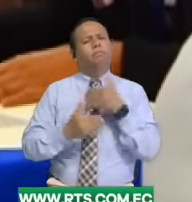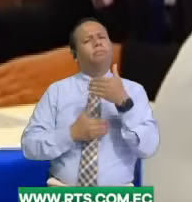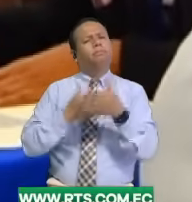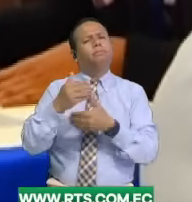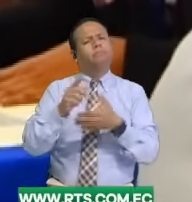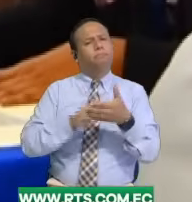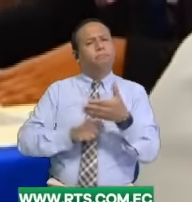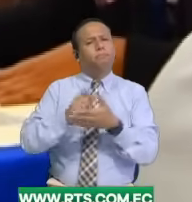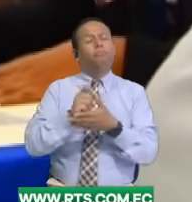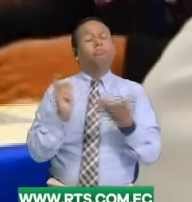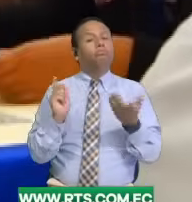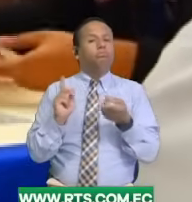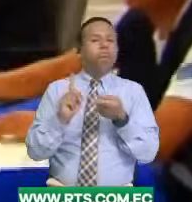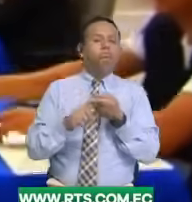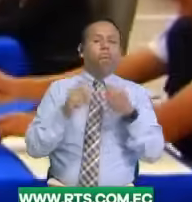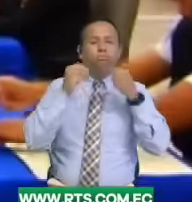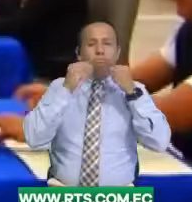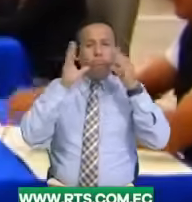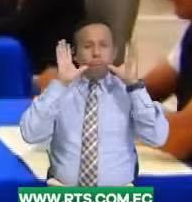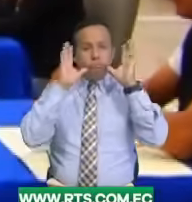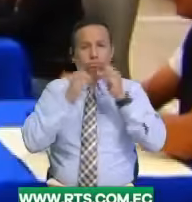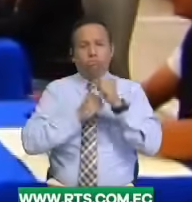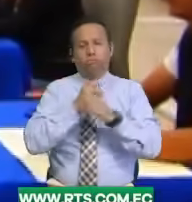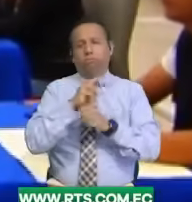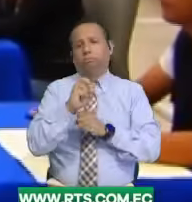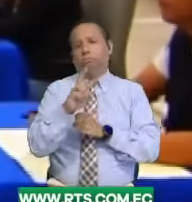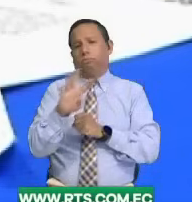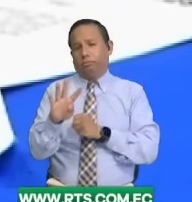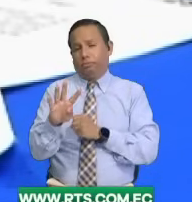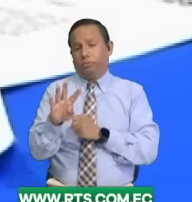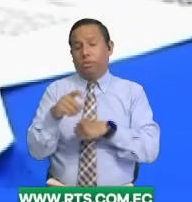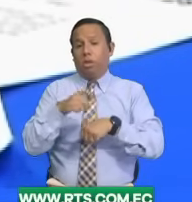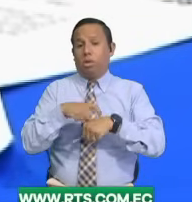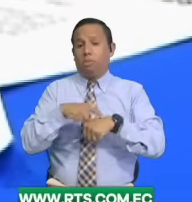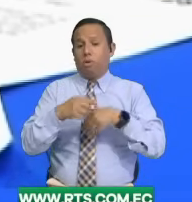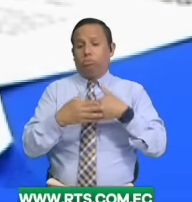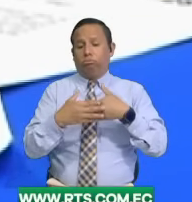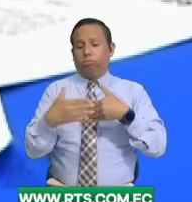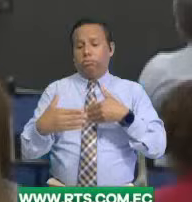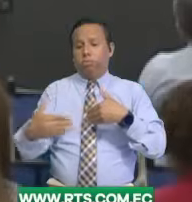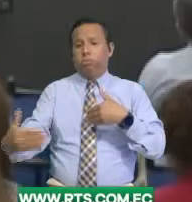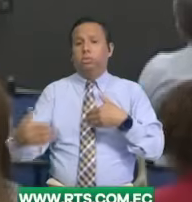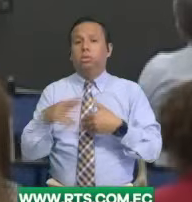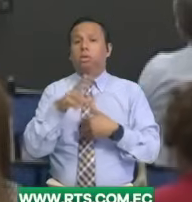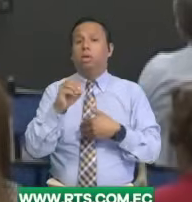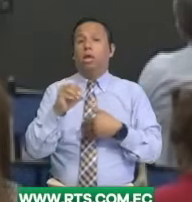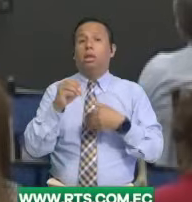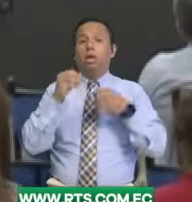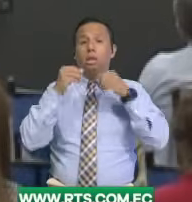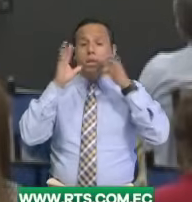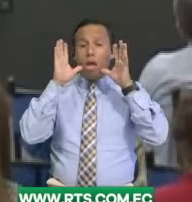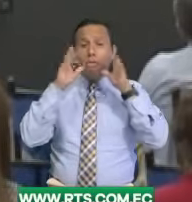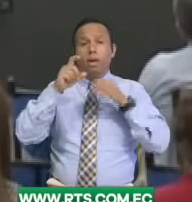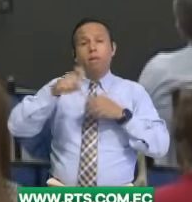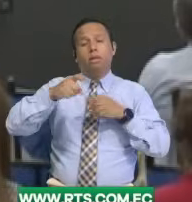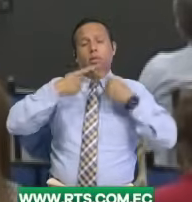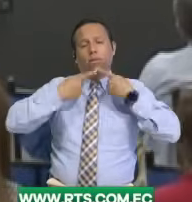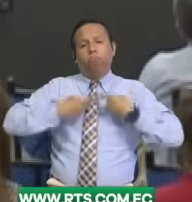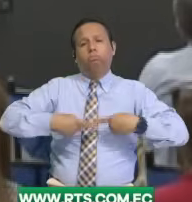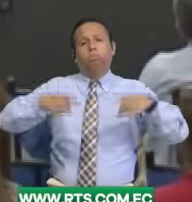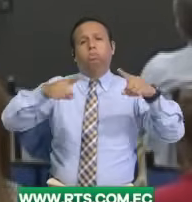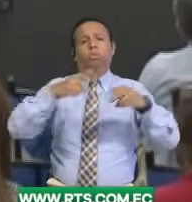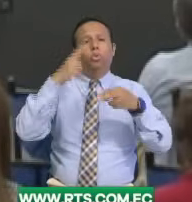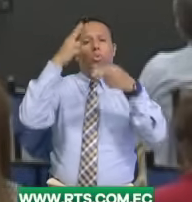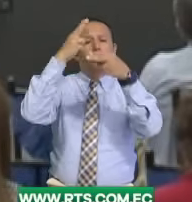puede extenderse hasta diciembre de 2024, ya que según los plazos previstos, el 30 de ese mes se conocerán los nombres de todos